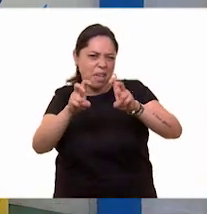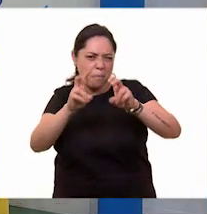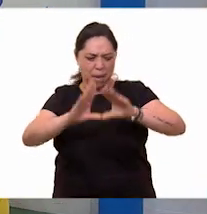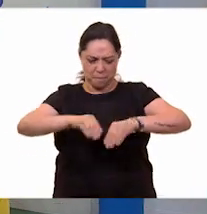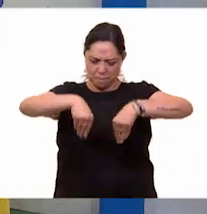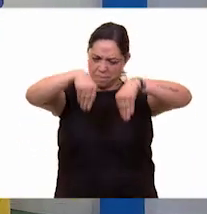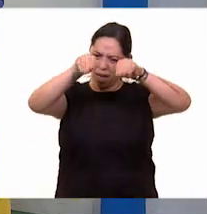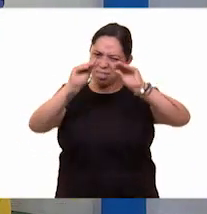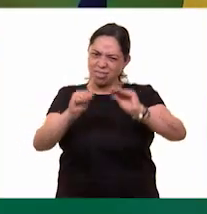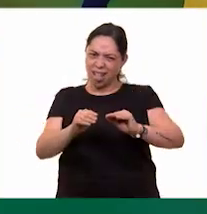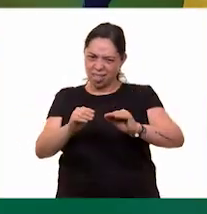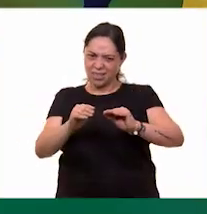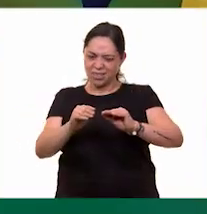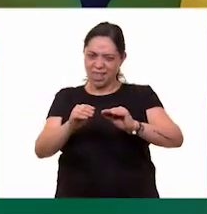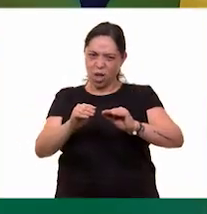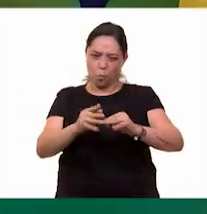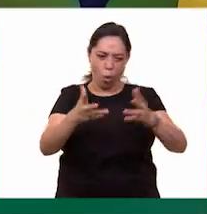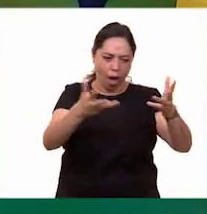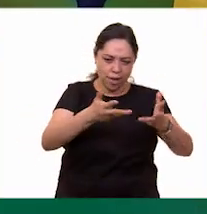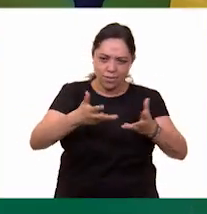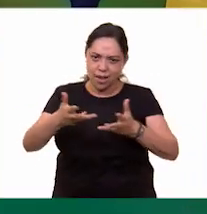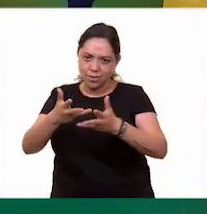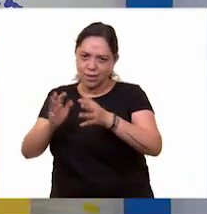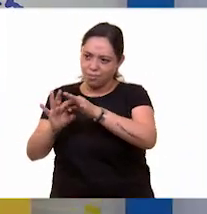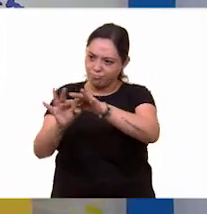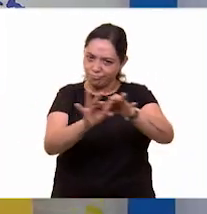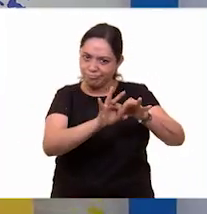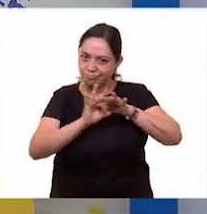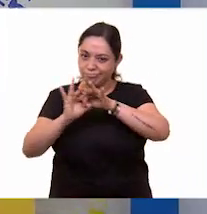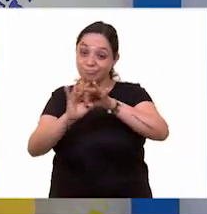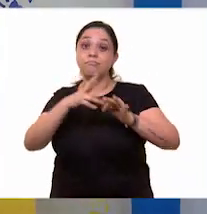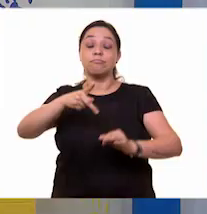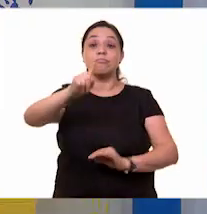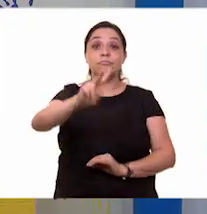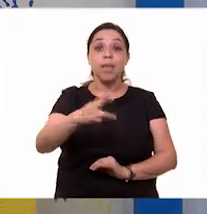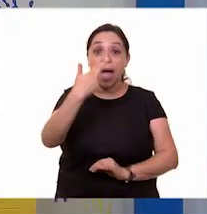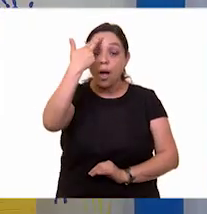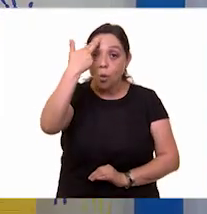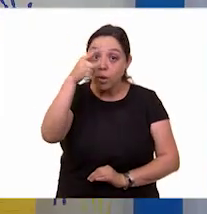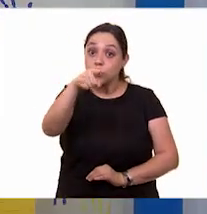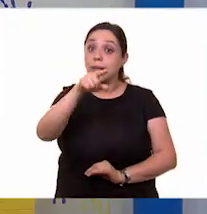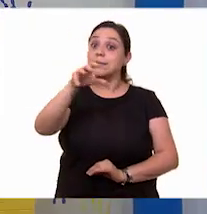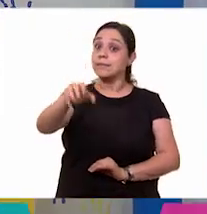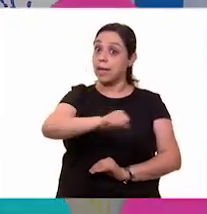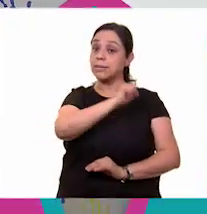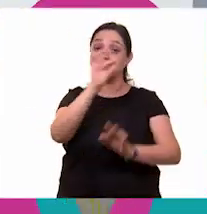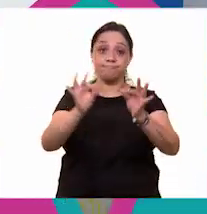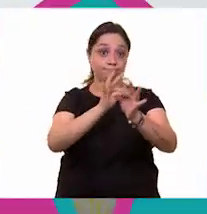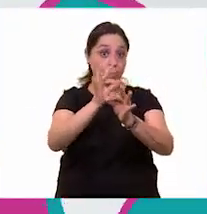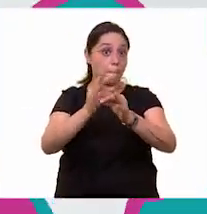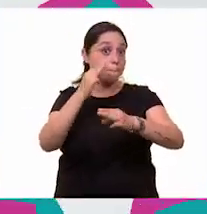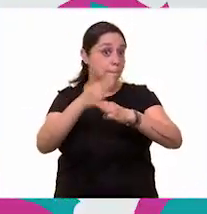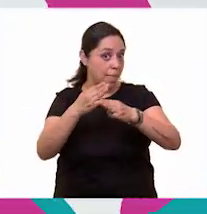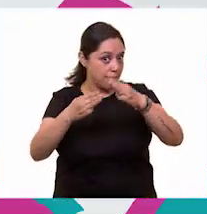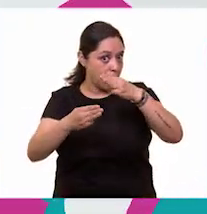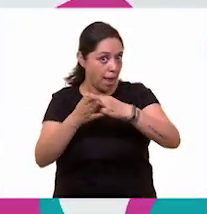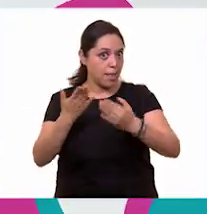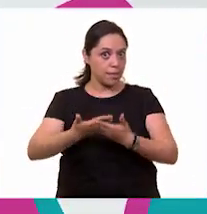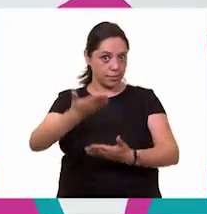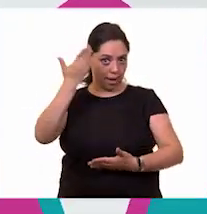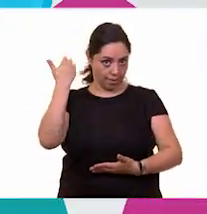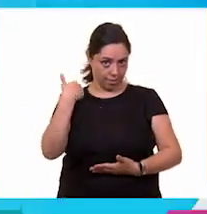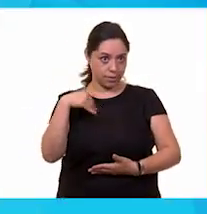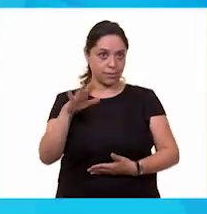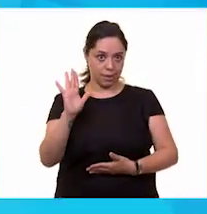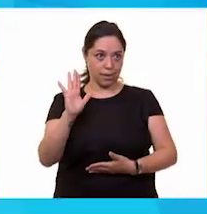manteles. Pero antes, hay que recordarles a nuestras niñas y niños que deben de tener listos sus materiales que les mencionamos en la clase anterior.